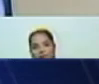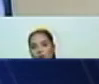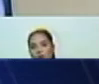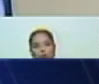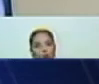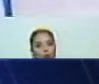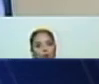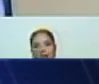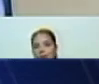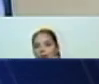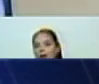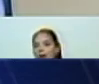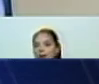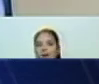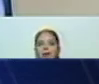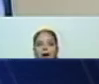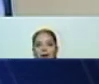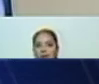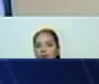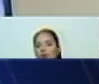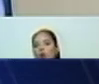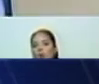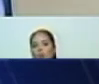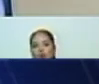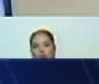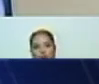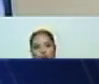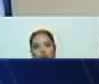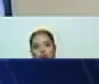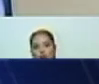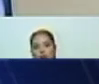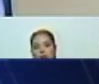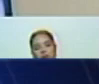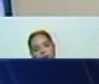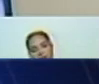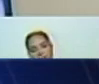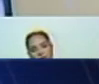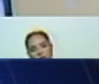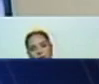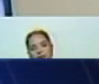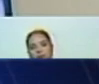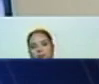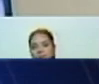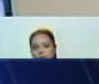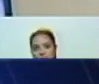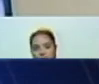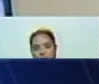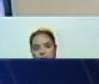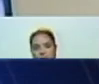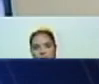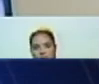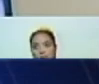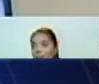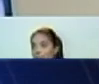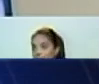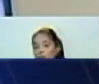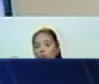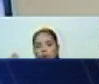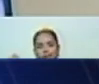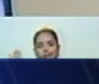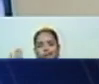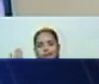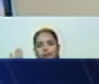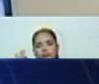y letras y artículos de esta Constitución de la República Bolivariana de Venezuela que él prometió jurar